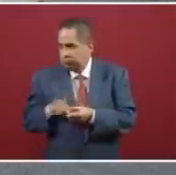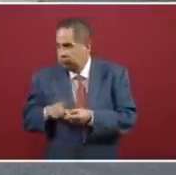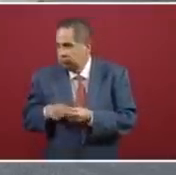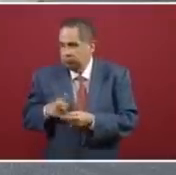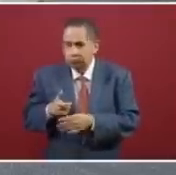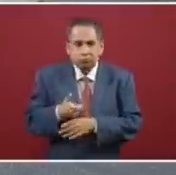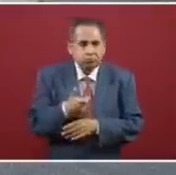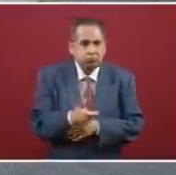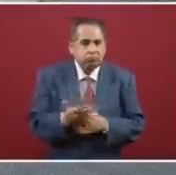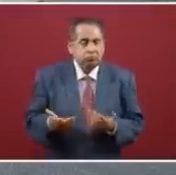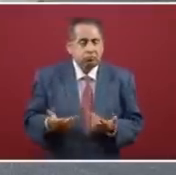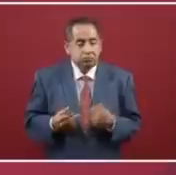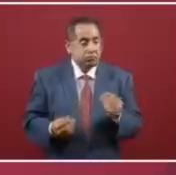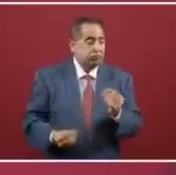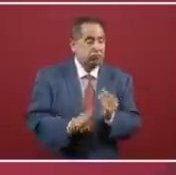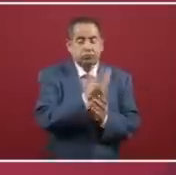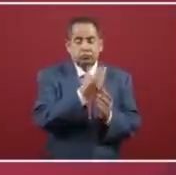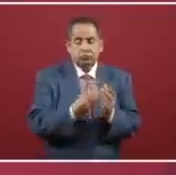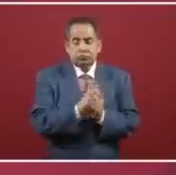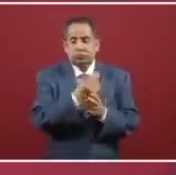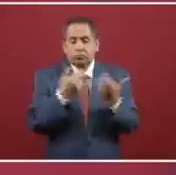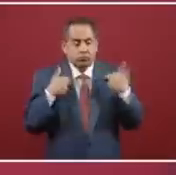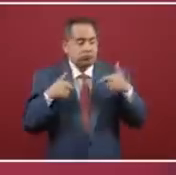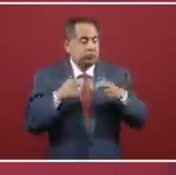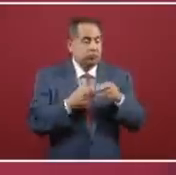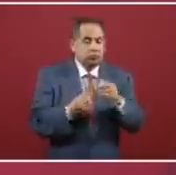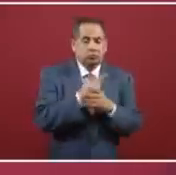los nuevos maestros